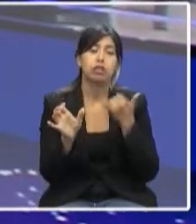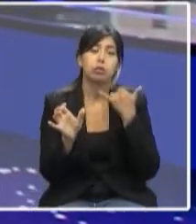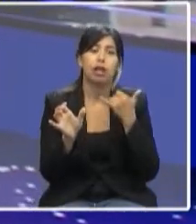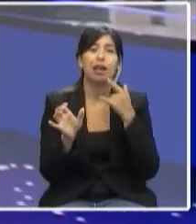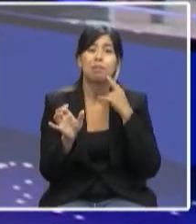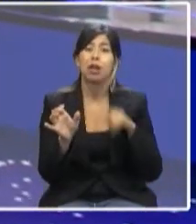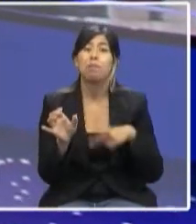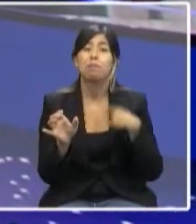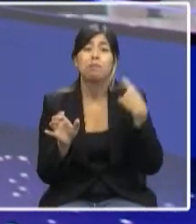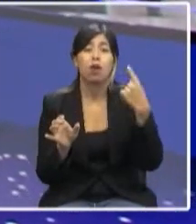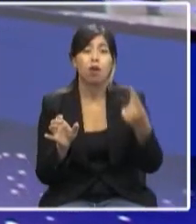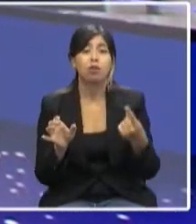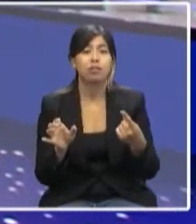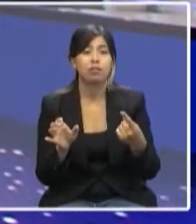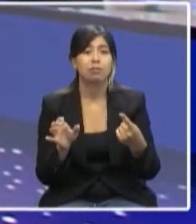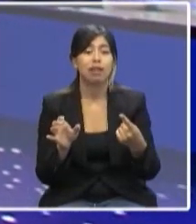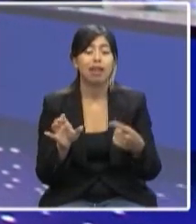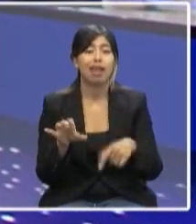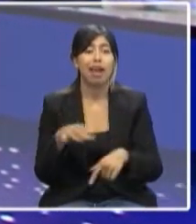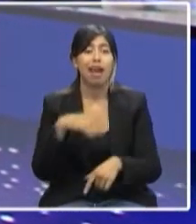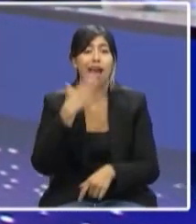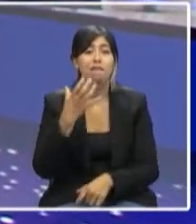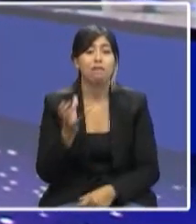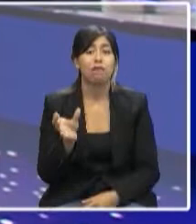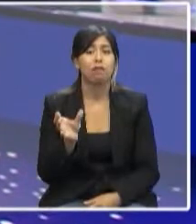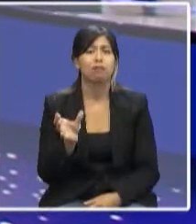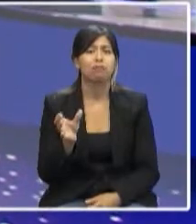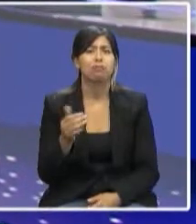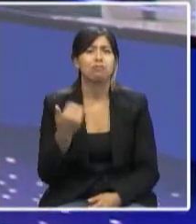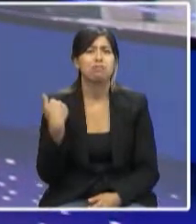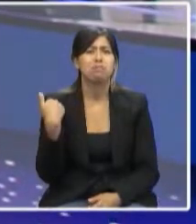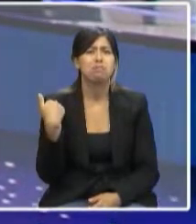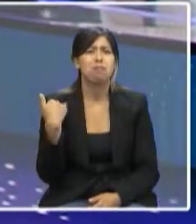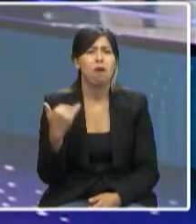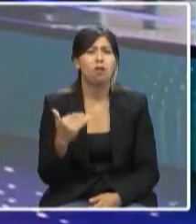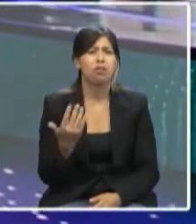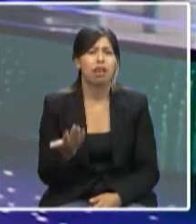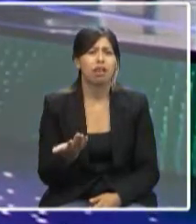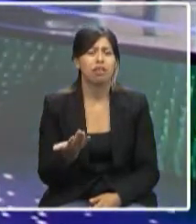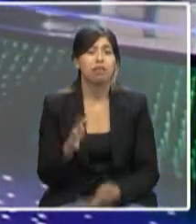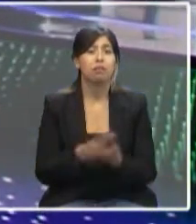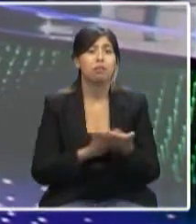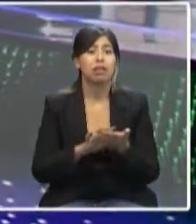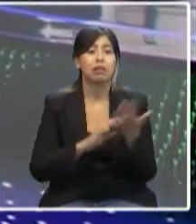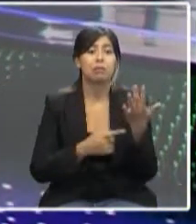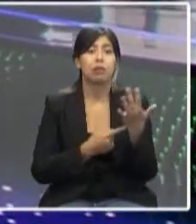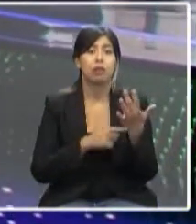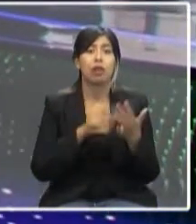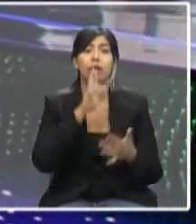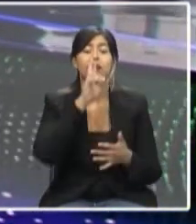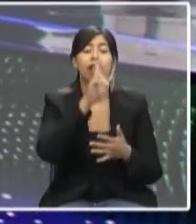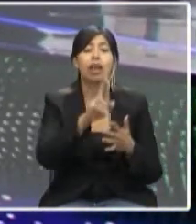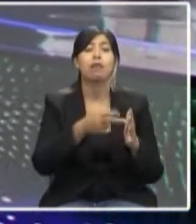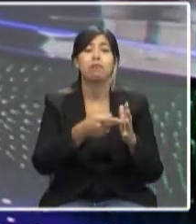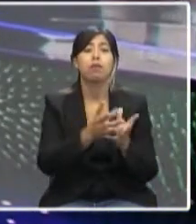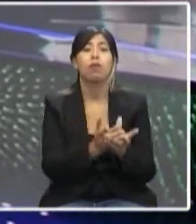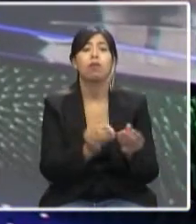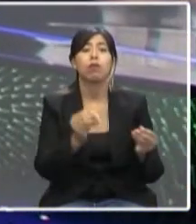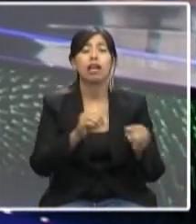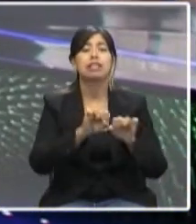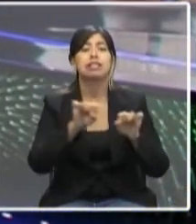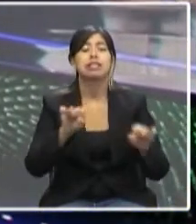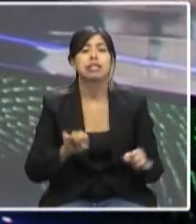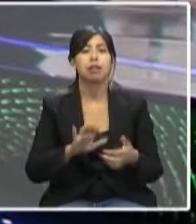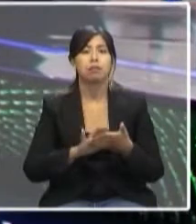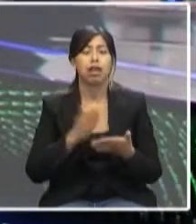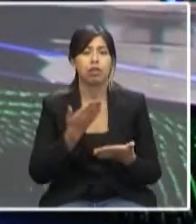próxima versión del iPhone no es tan importante como aplicar tecnología a resolver nuestros sistemas sanitarios y